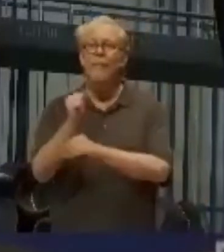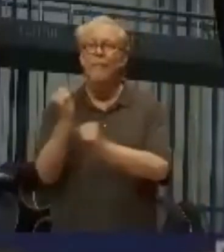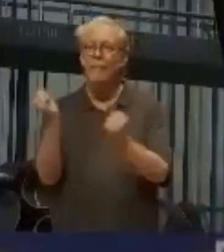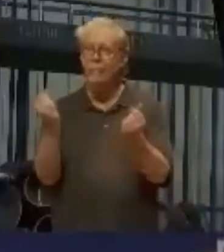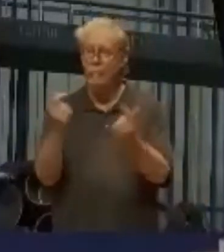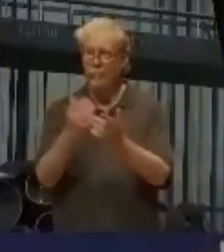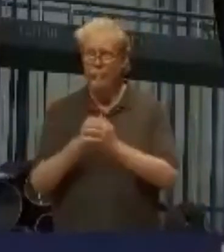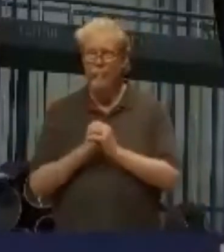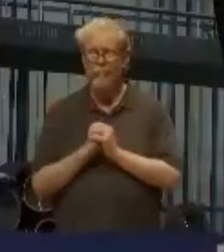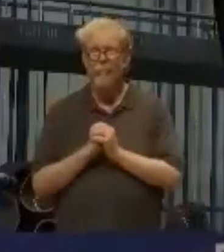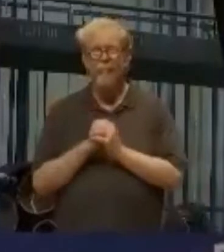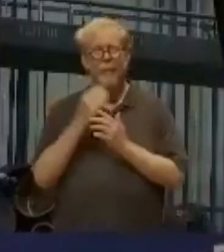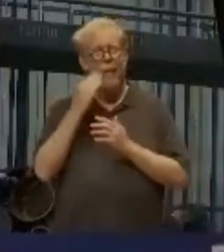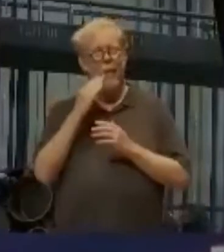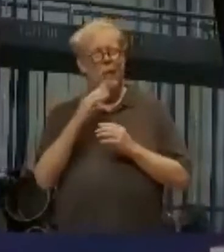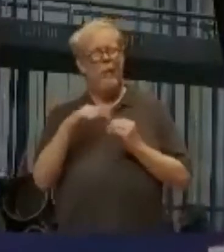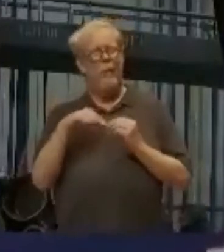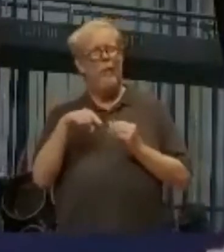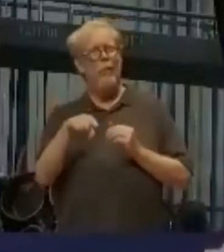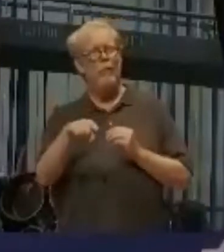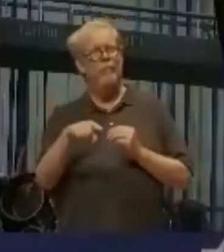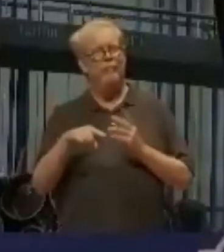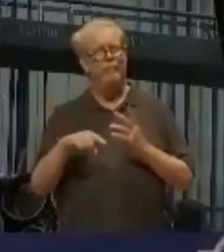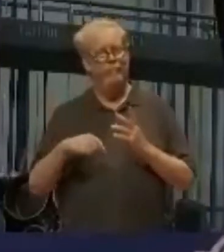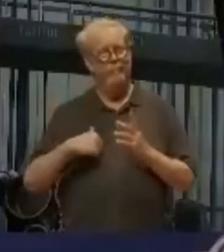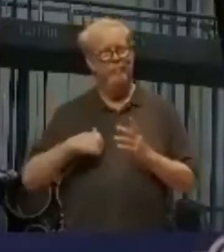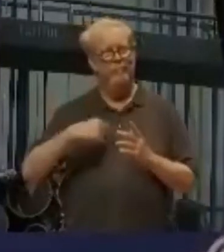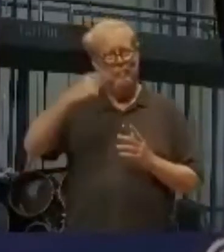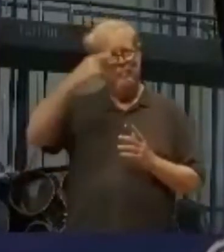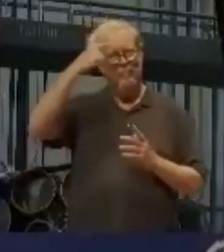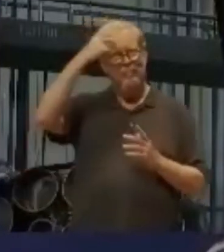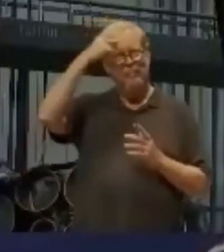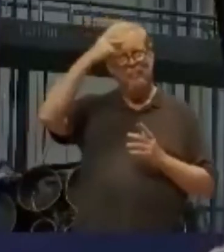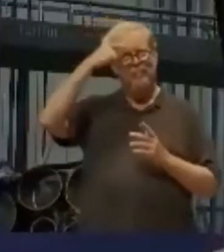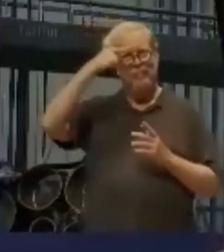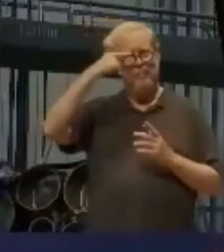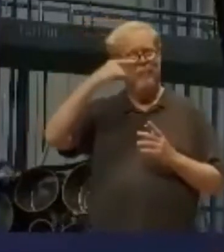Buenas tardes a todos. Yo no sé ustedes, pero yo pensé que